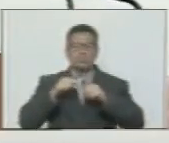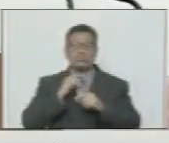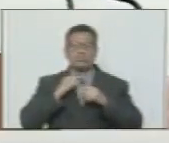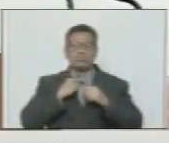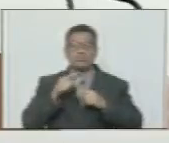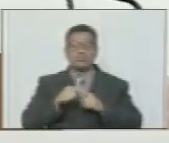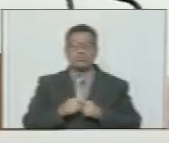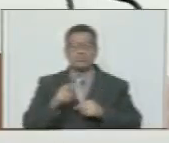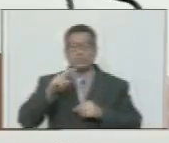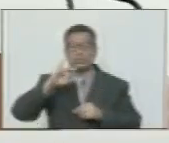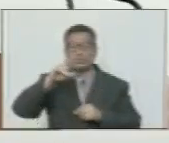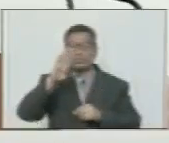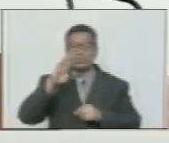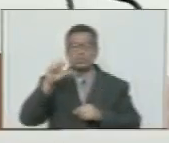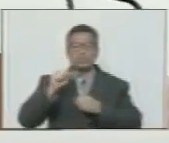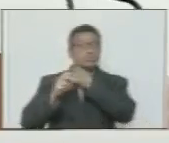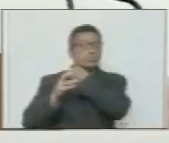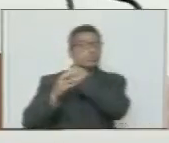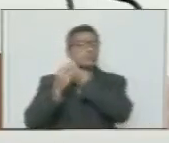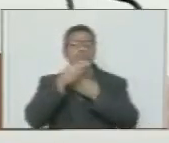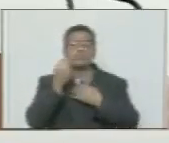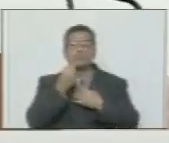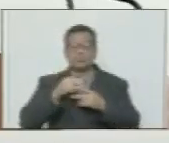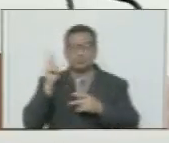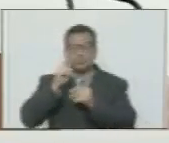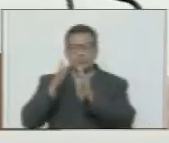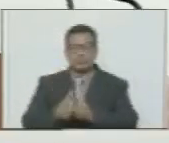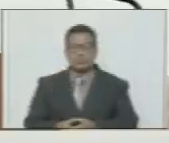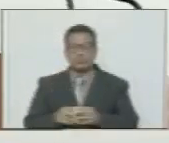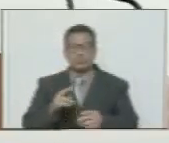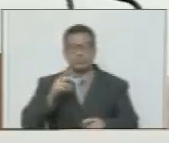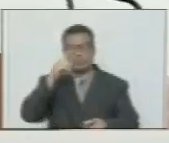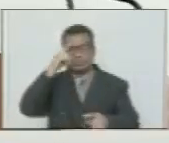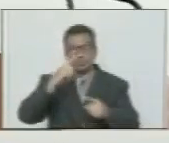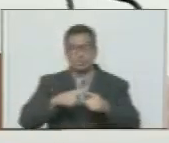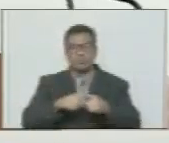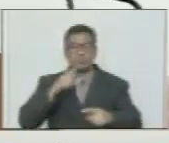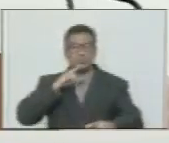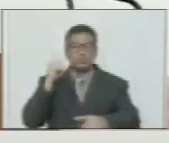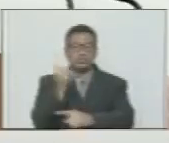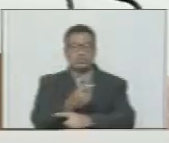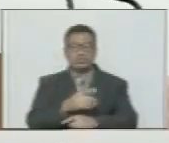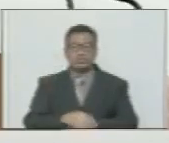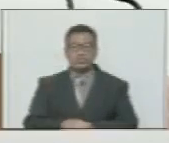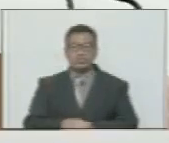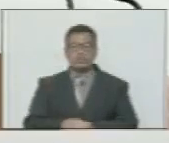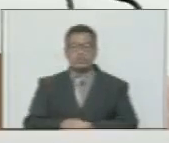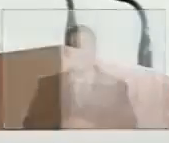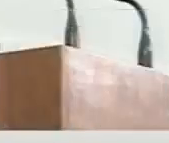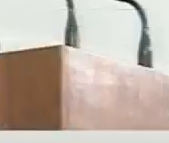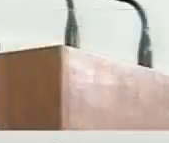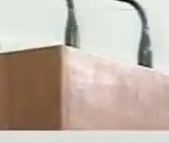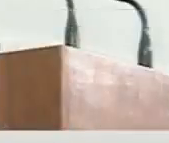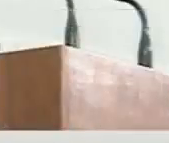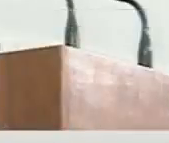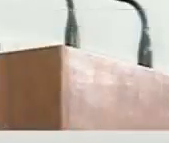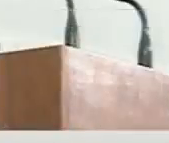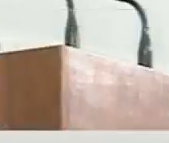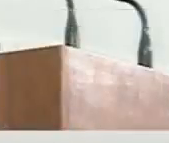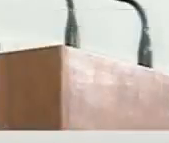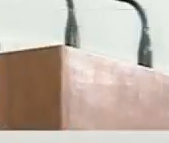Desde entonces, Rivas se convierte para la juventud venezolana en una referencia obligatoria.